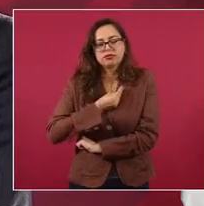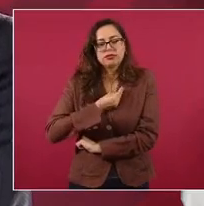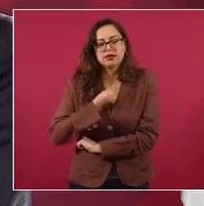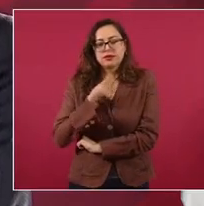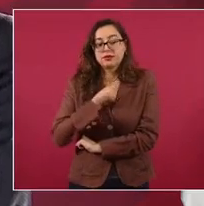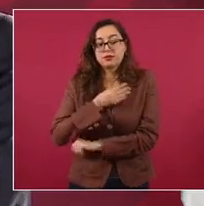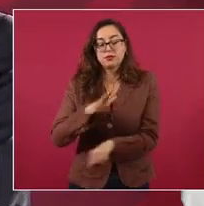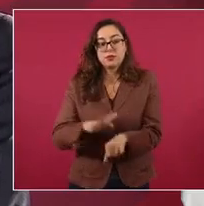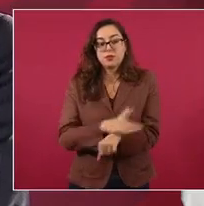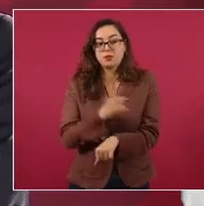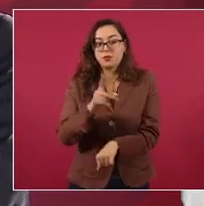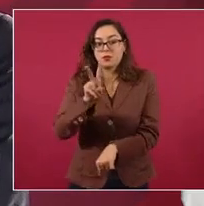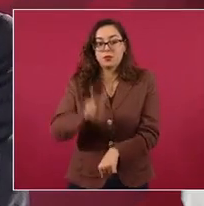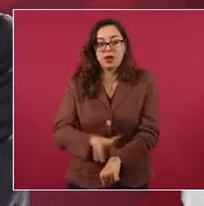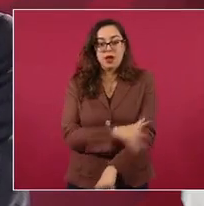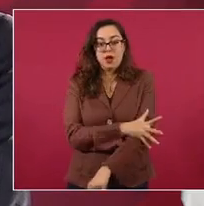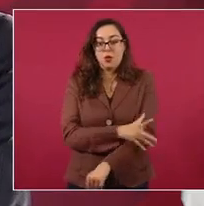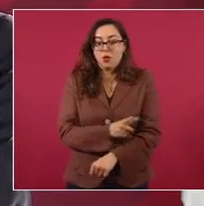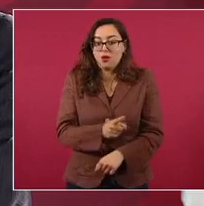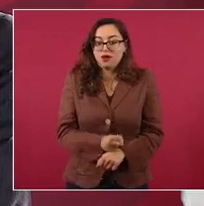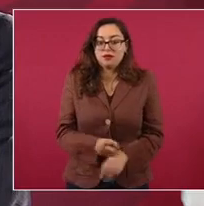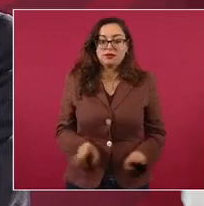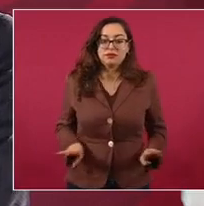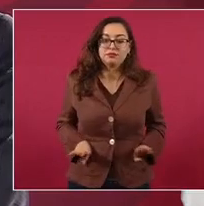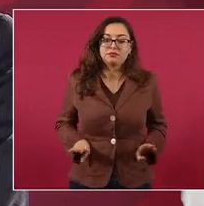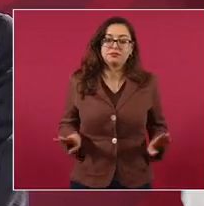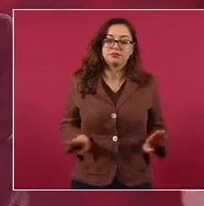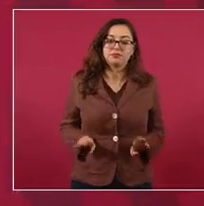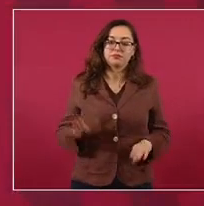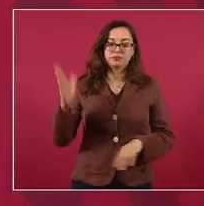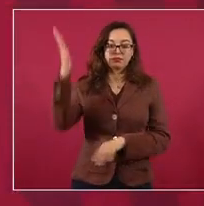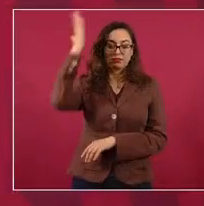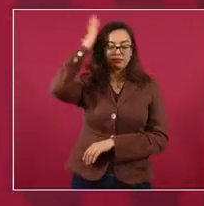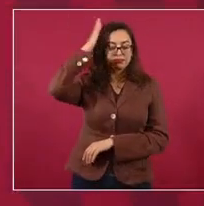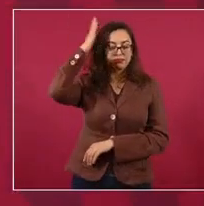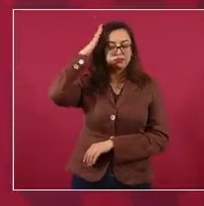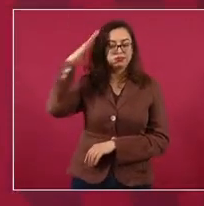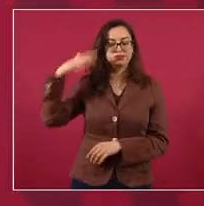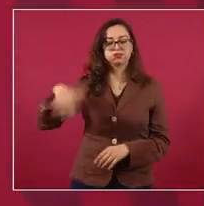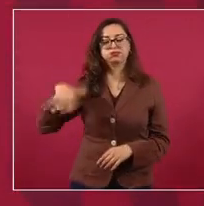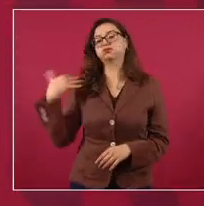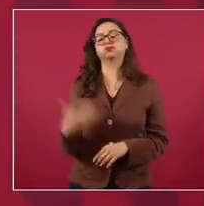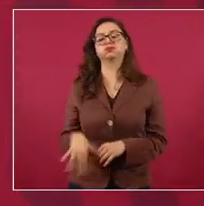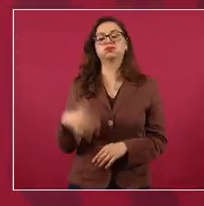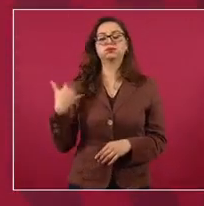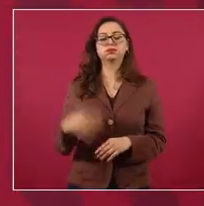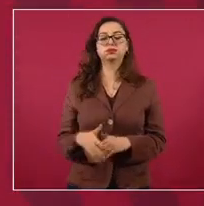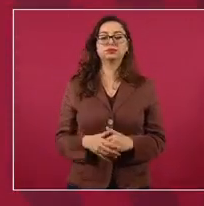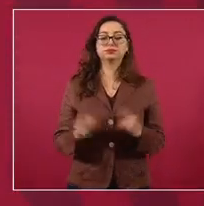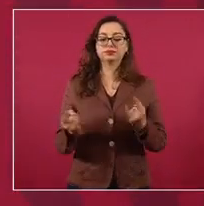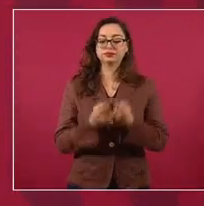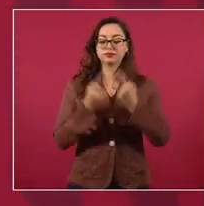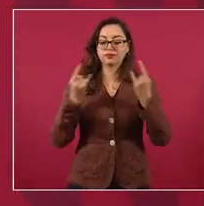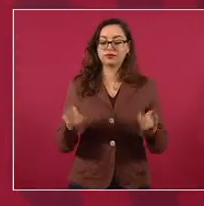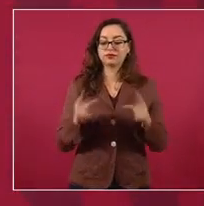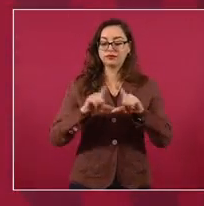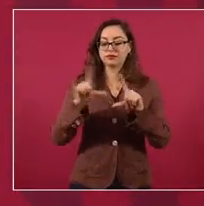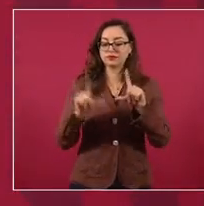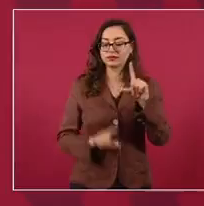extraordinarios dirigentes. En la historia nuestra está la